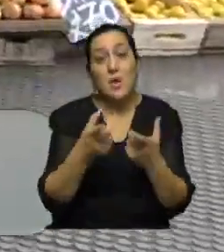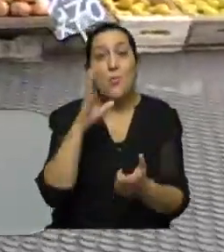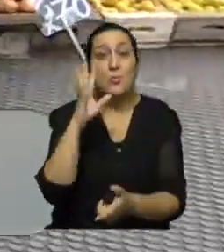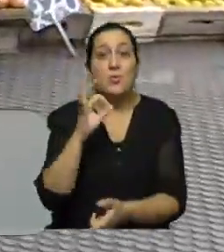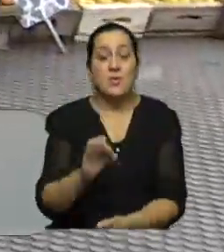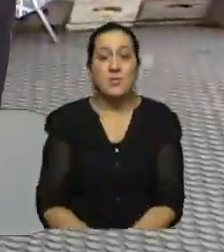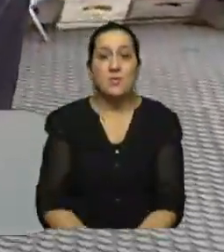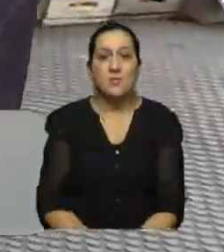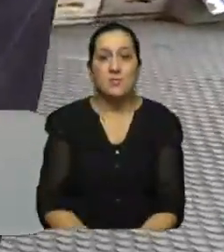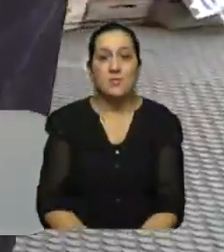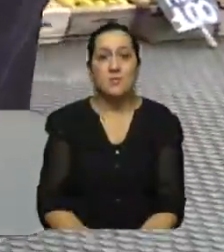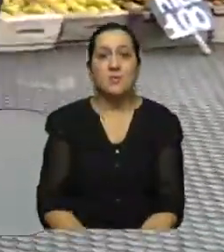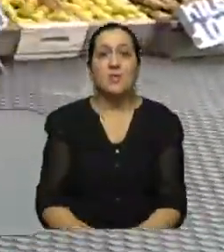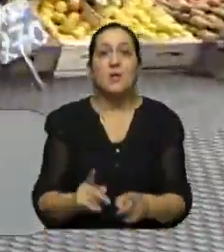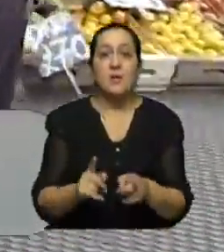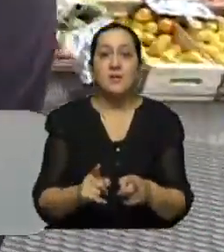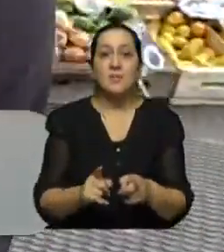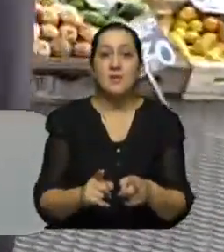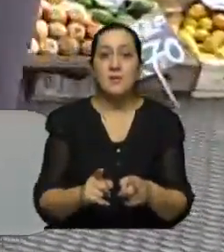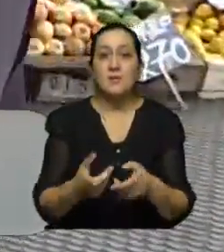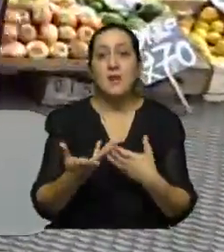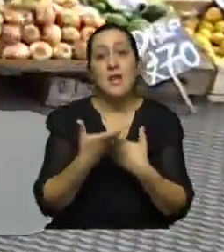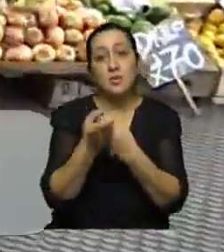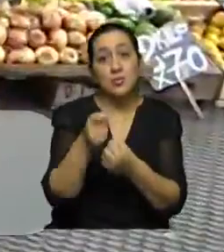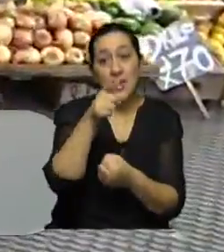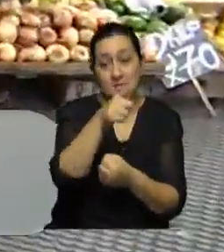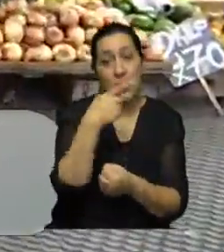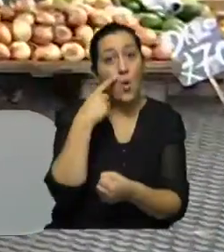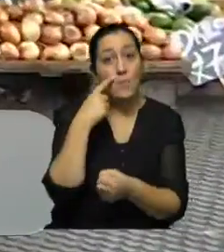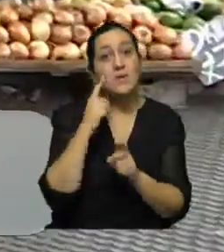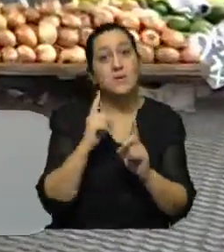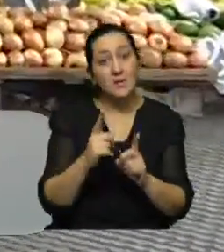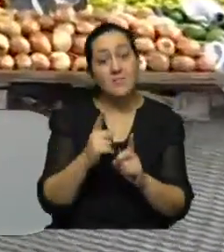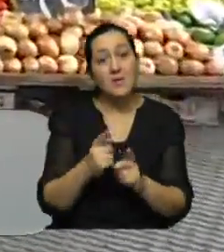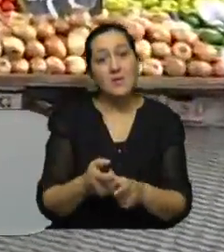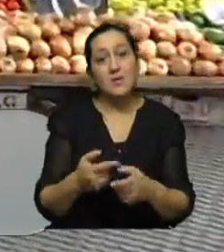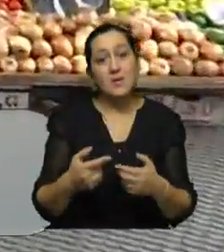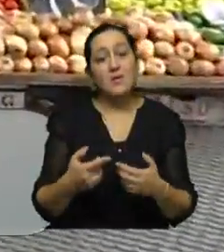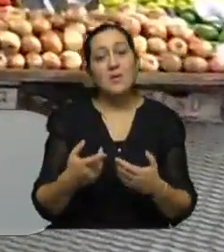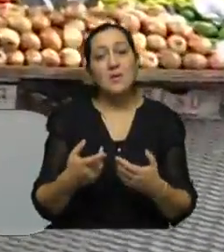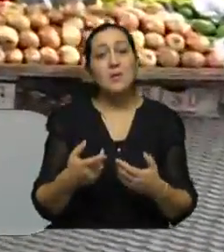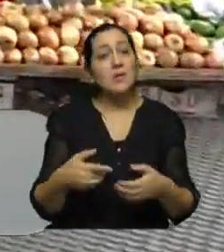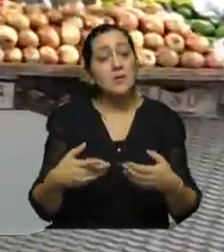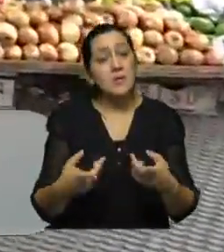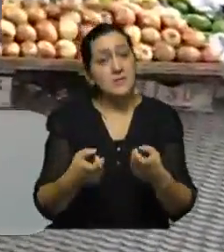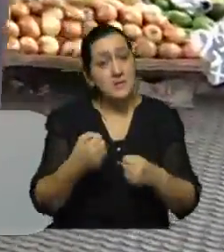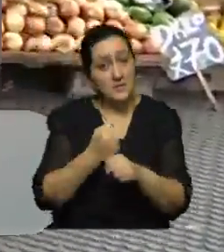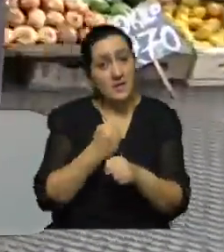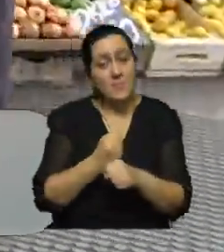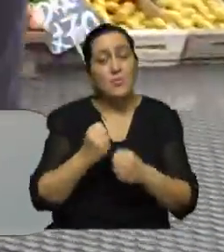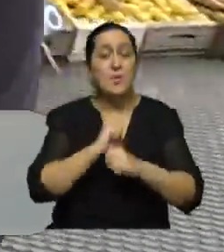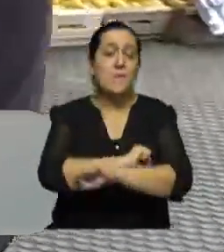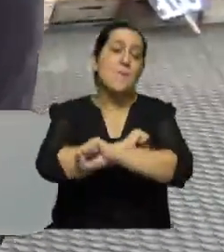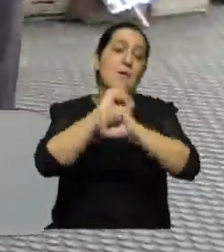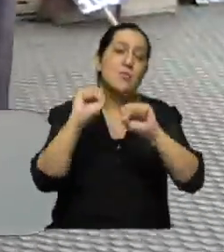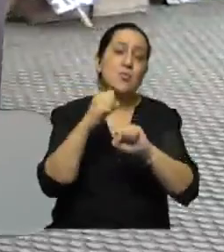bueno, y que también le den un poco a este puesto, a este hombre también que merece, digo, trabajar. Que merece, digo, porque se levantan tempranísimo a las 2 de